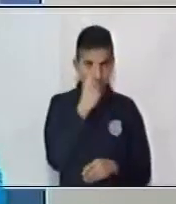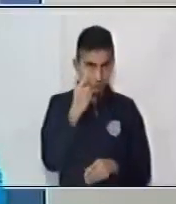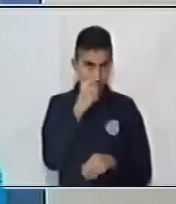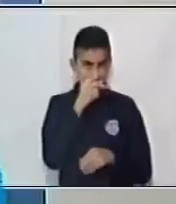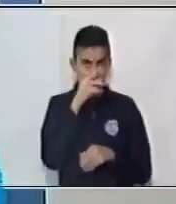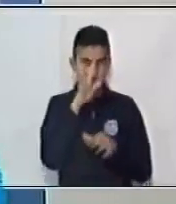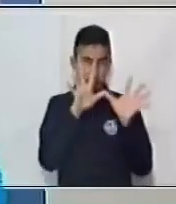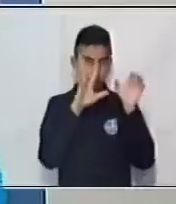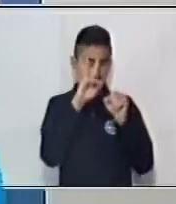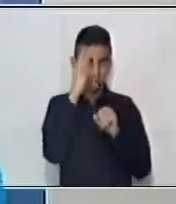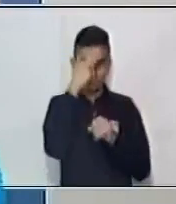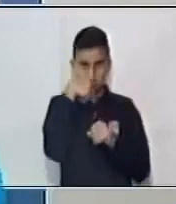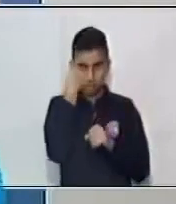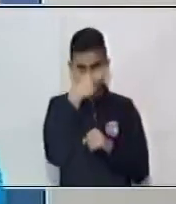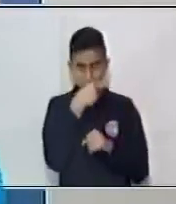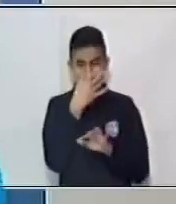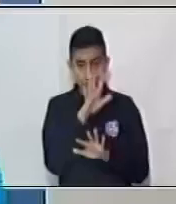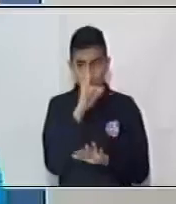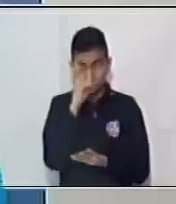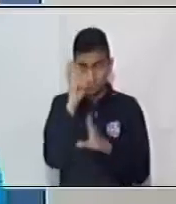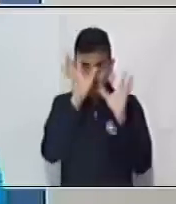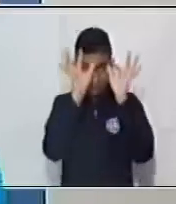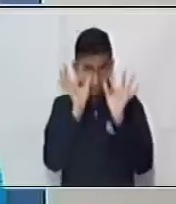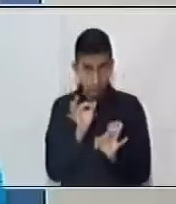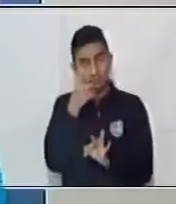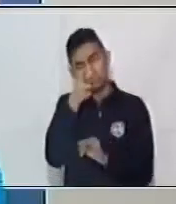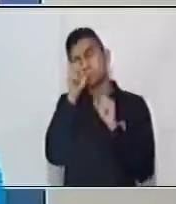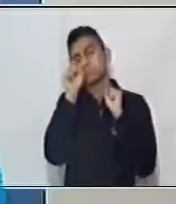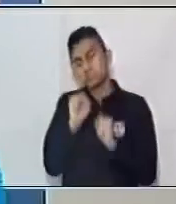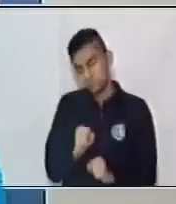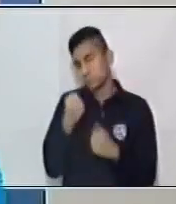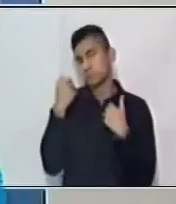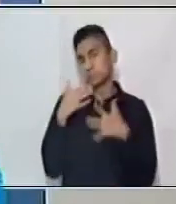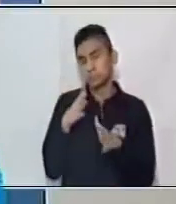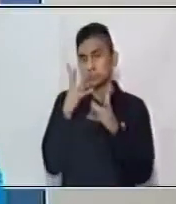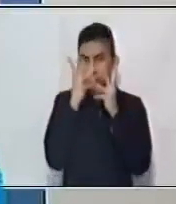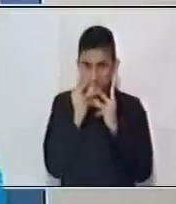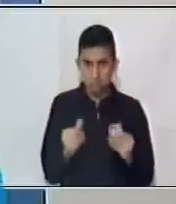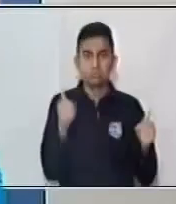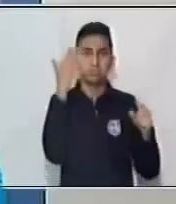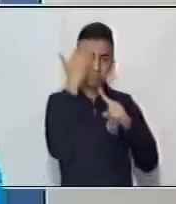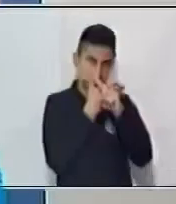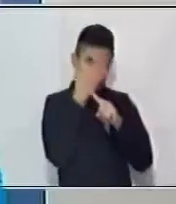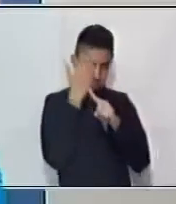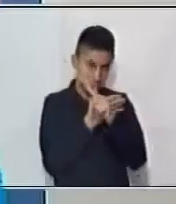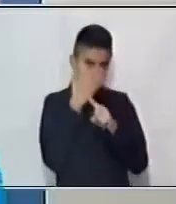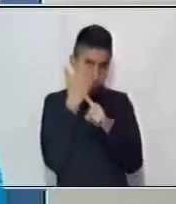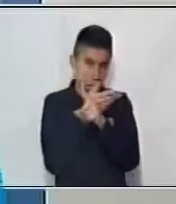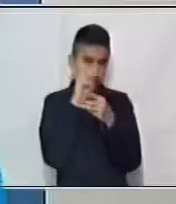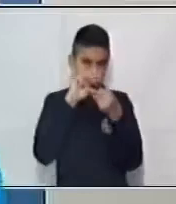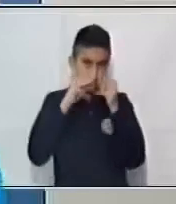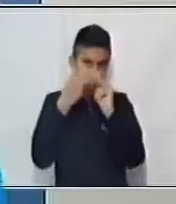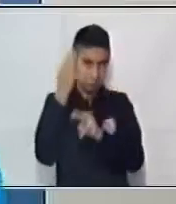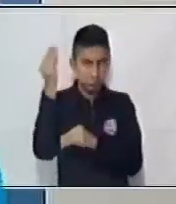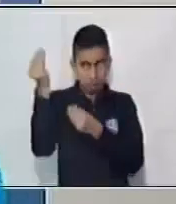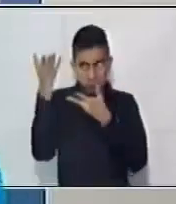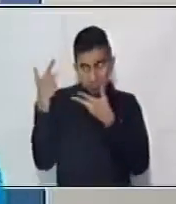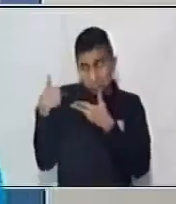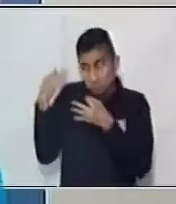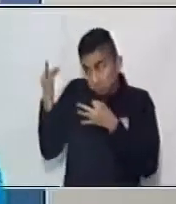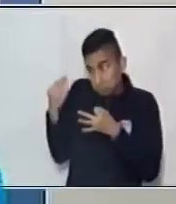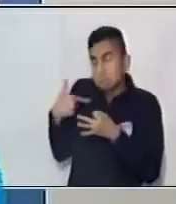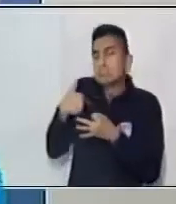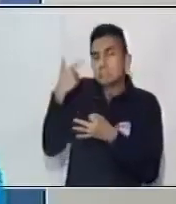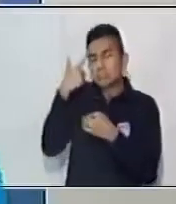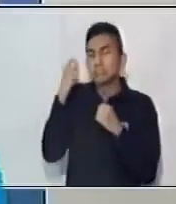¿Sí? Y de esta manera nosotros podemos también darle solución a los problemas planteados que nos